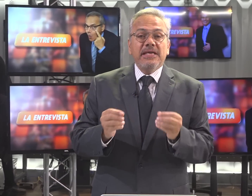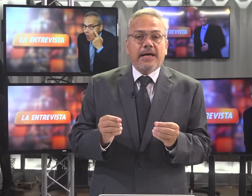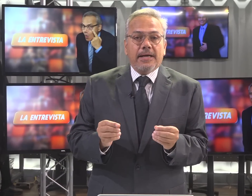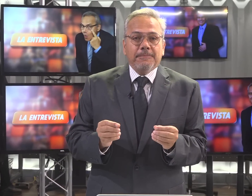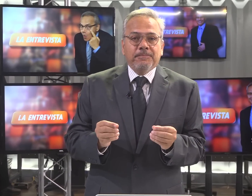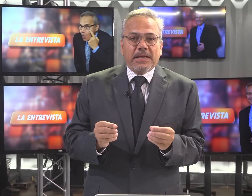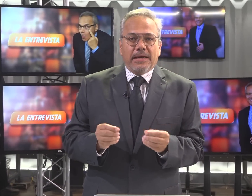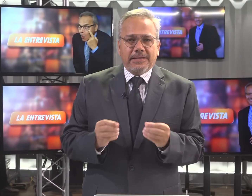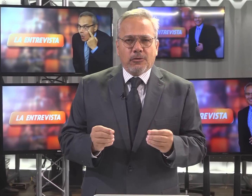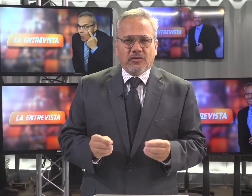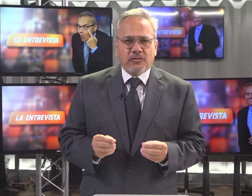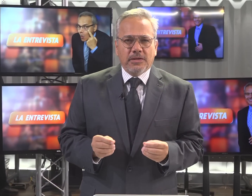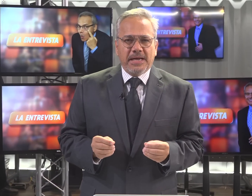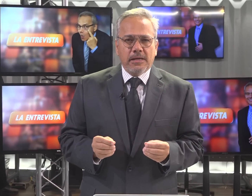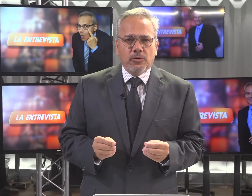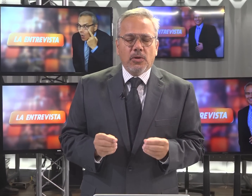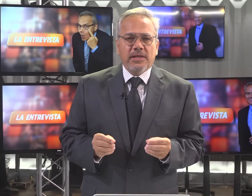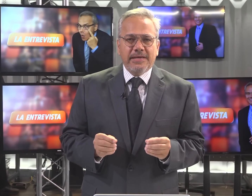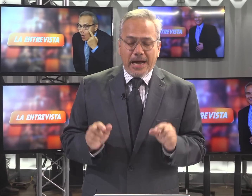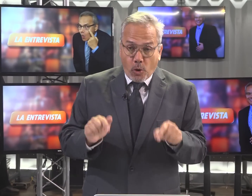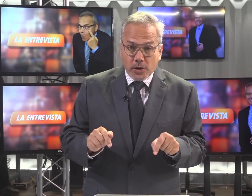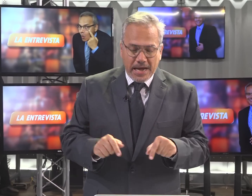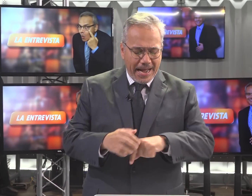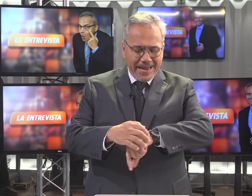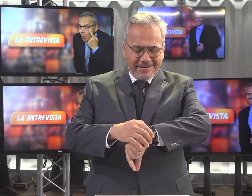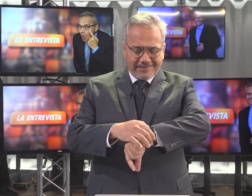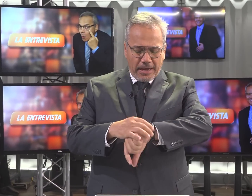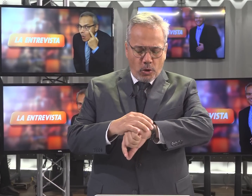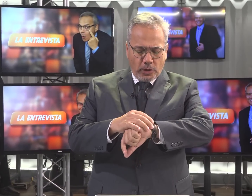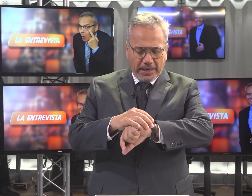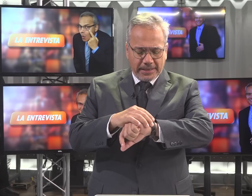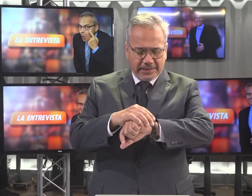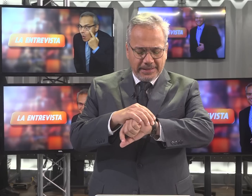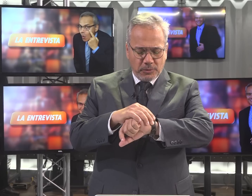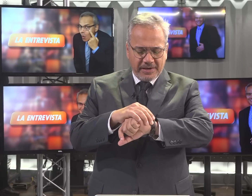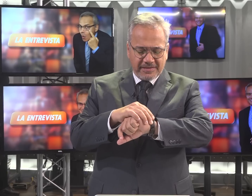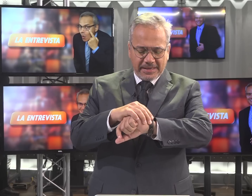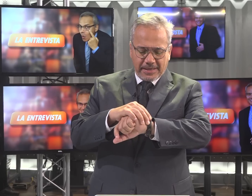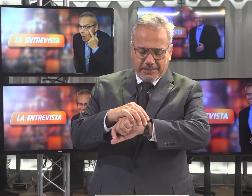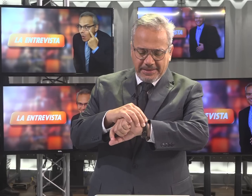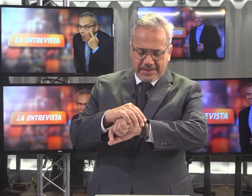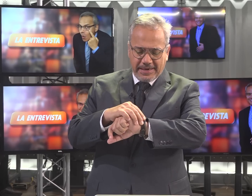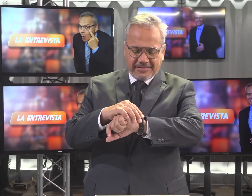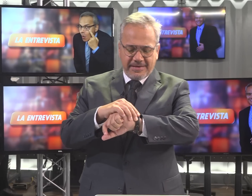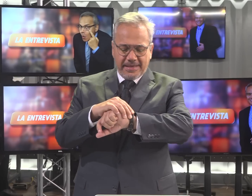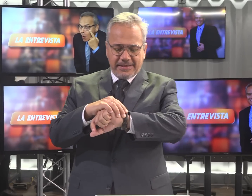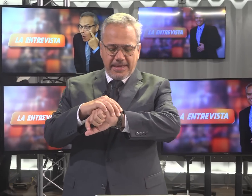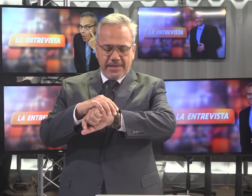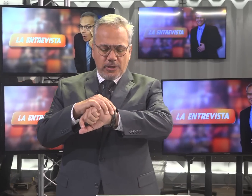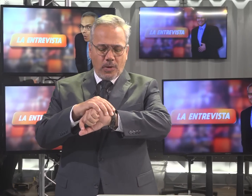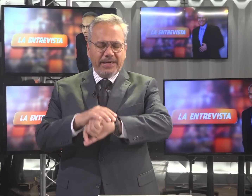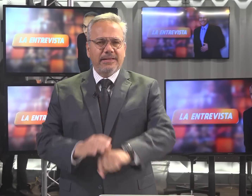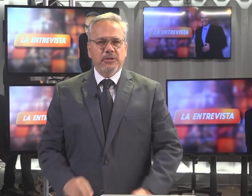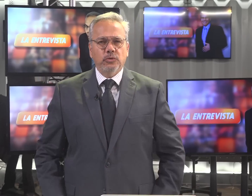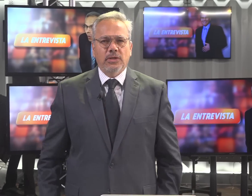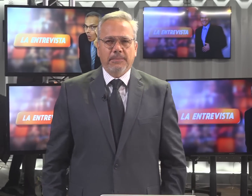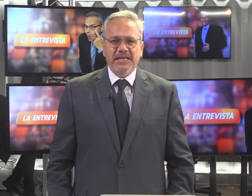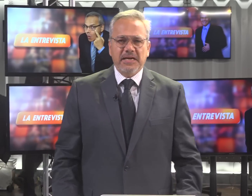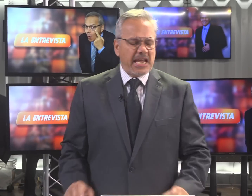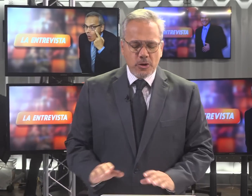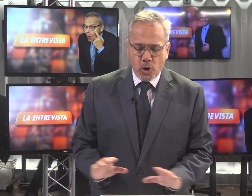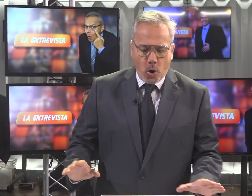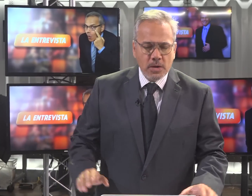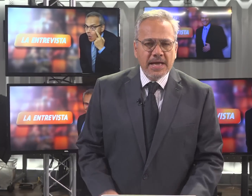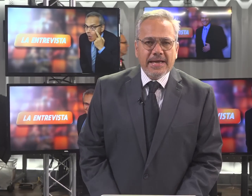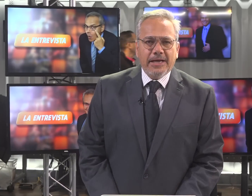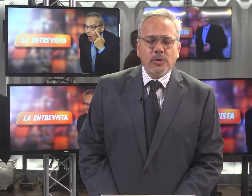tiene vida la negociación de México, yo les diría hoy, a esta hora, que tenemos exactamente las 7 y 40 minutos de la mañana,